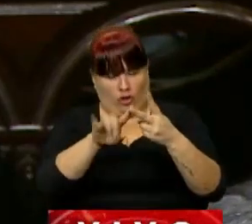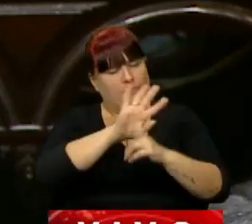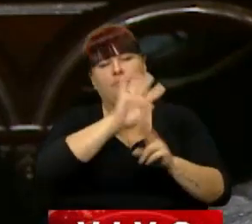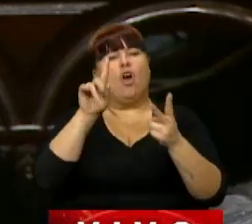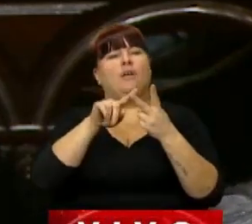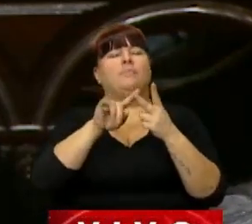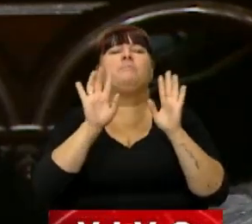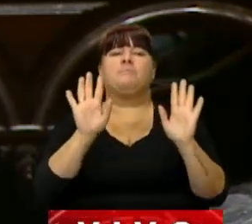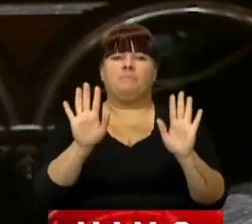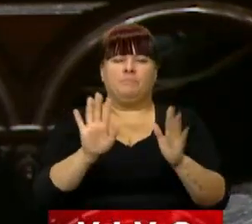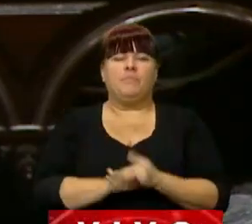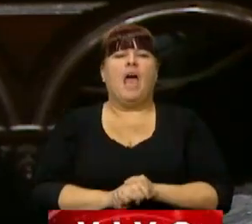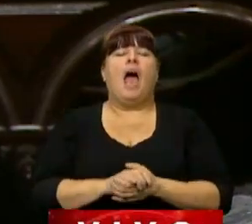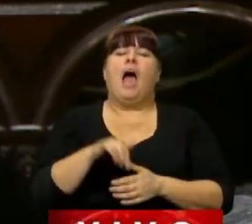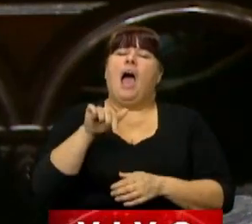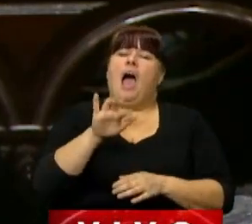Segundo tema. Miren,